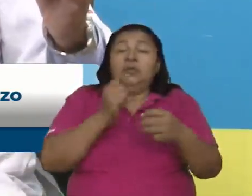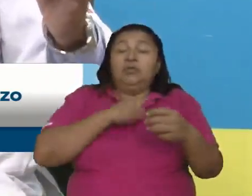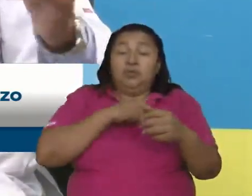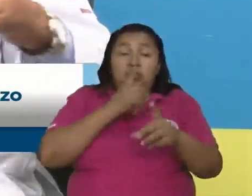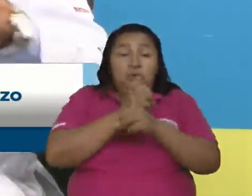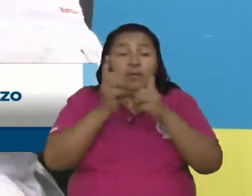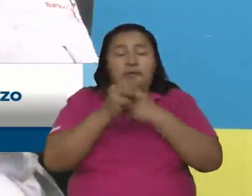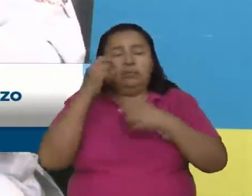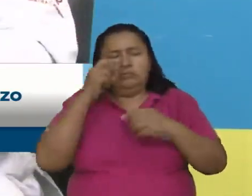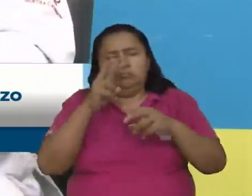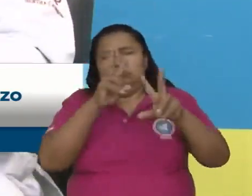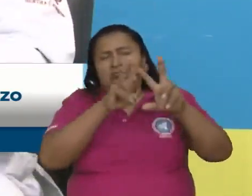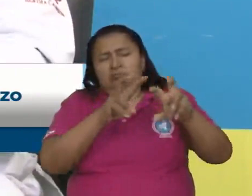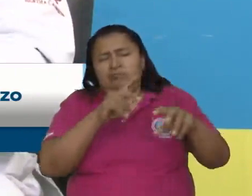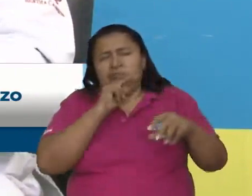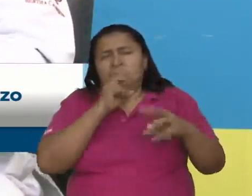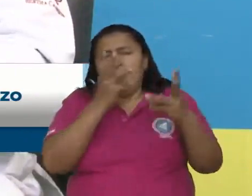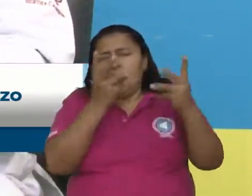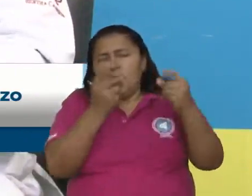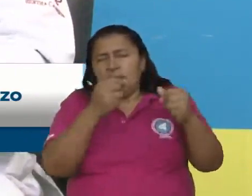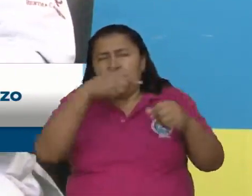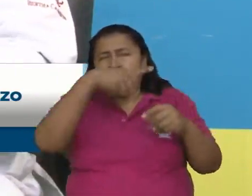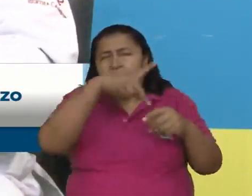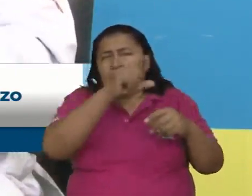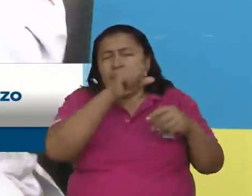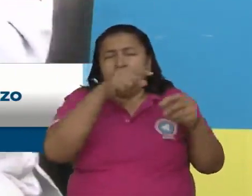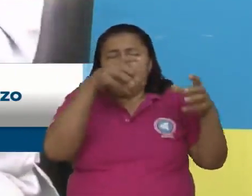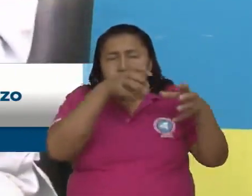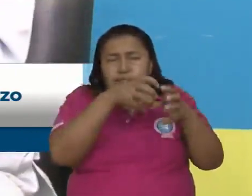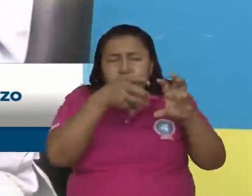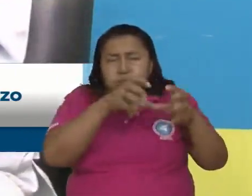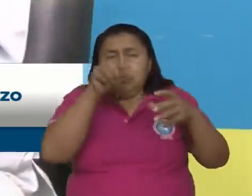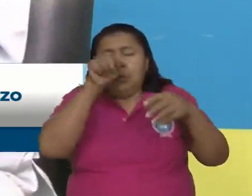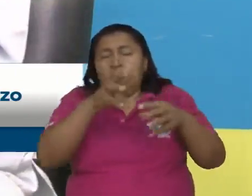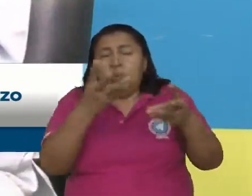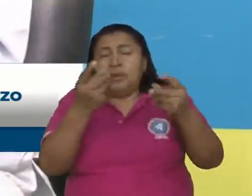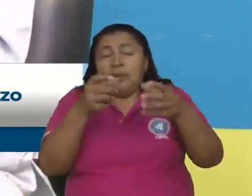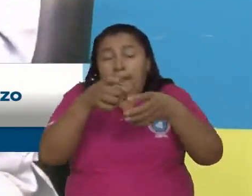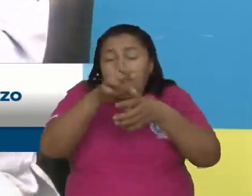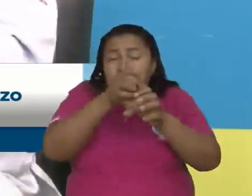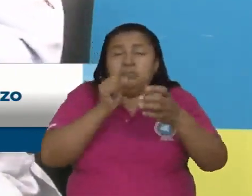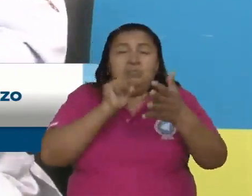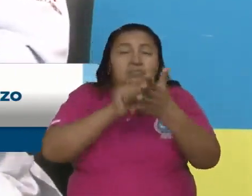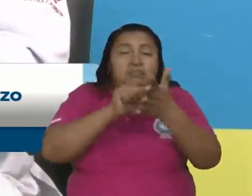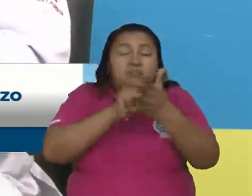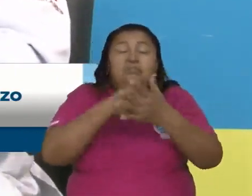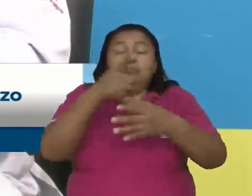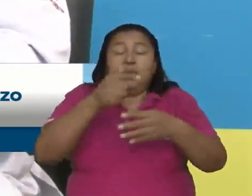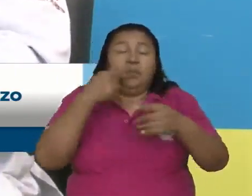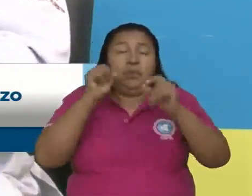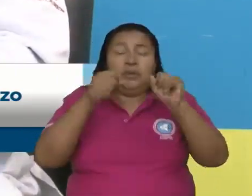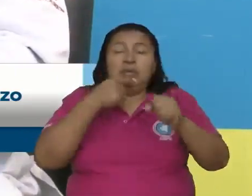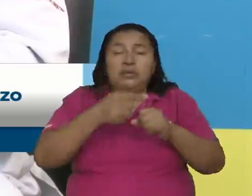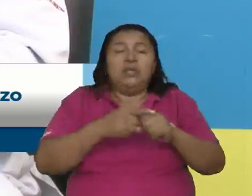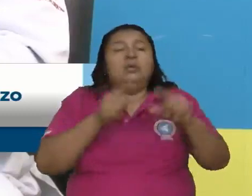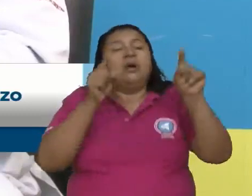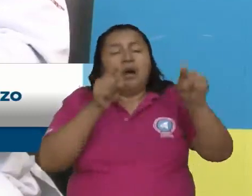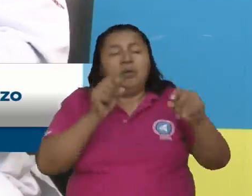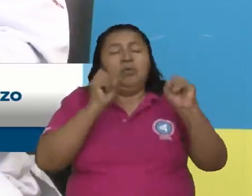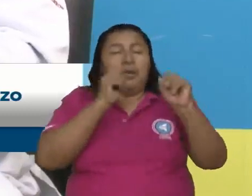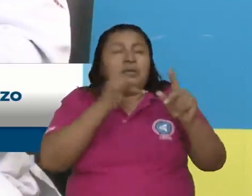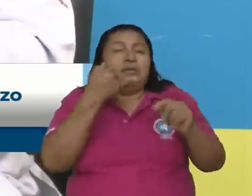valorar cómo están las cantidades de plaquetas en ese paciente, cómo está la función de esas plaquetas, para poder decir, le voy a poner una raquidia